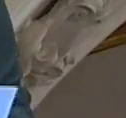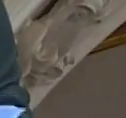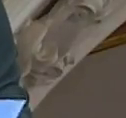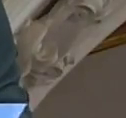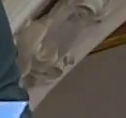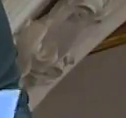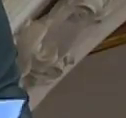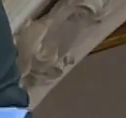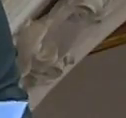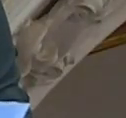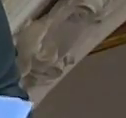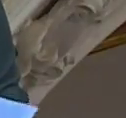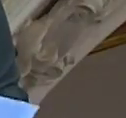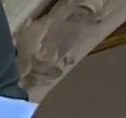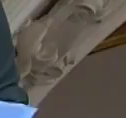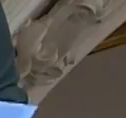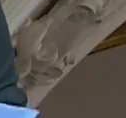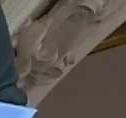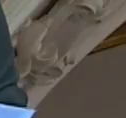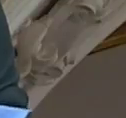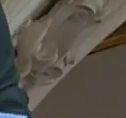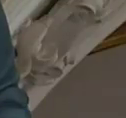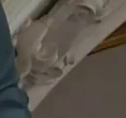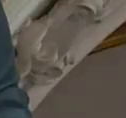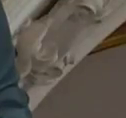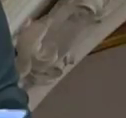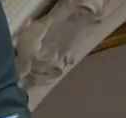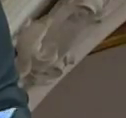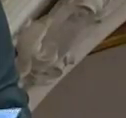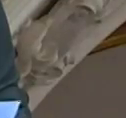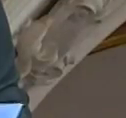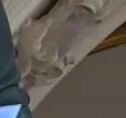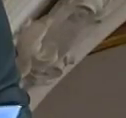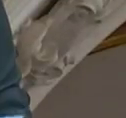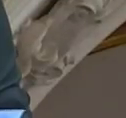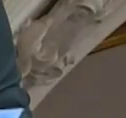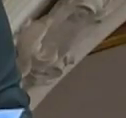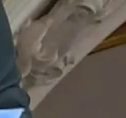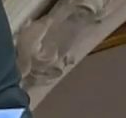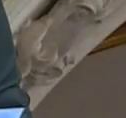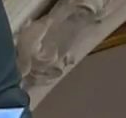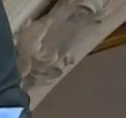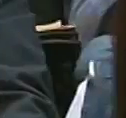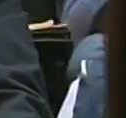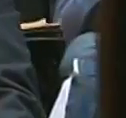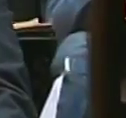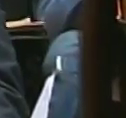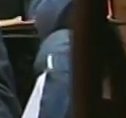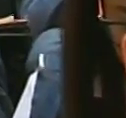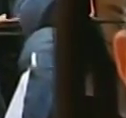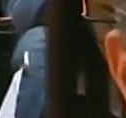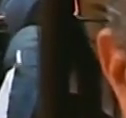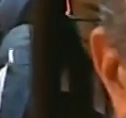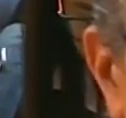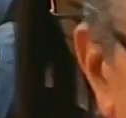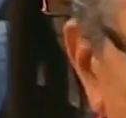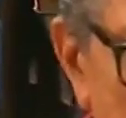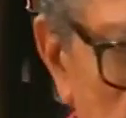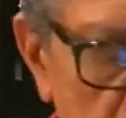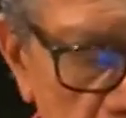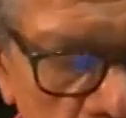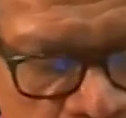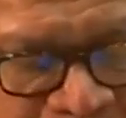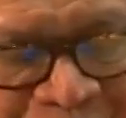República Bolivariana de Venezuela. Artículo 24, prisión de 8 a 10 años, funcionarios policiales o militares que abstengan